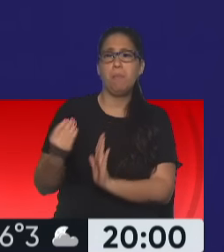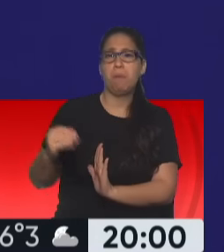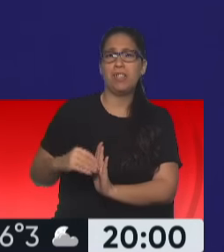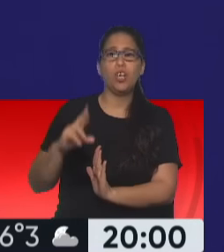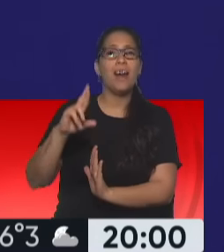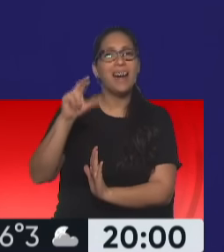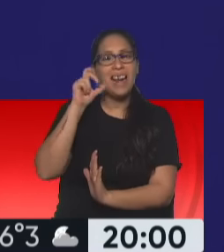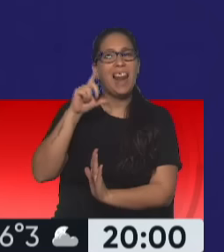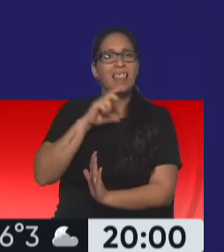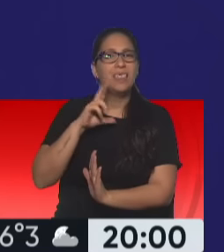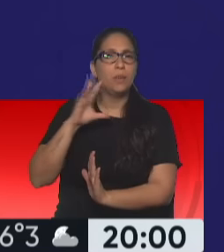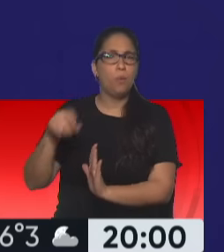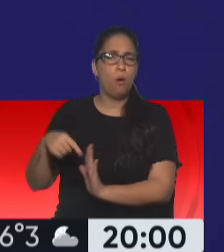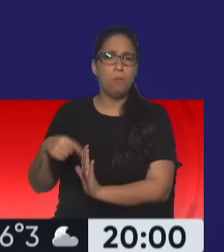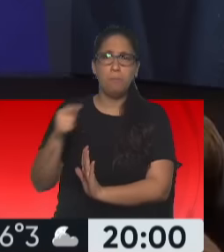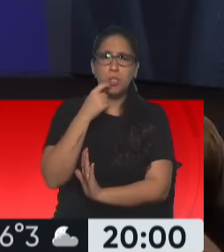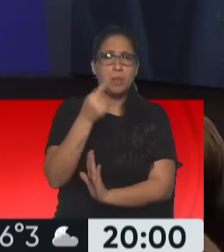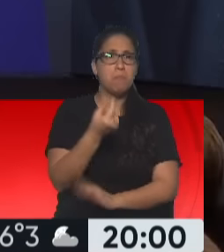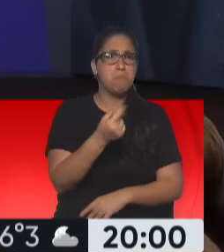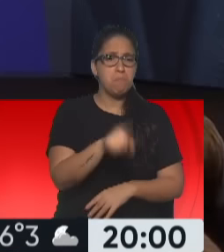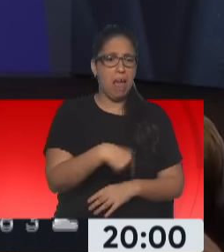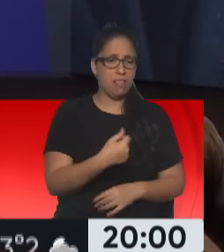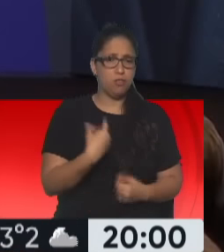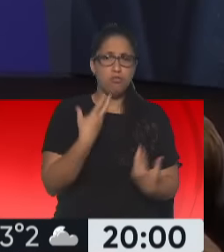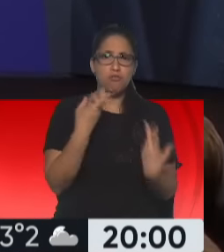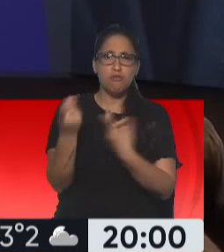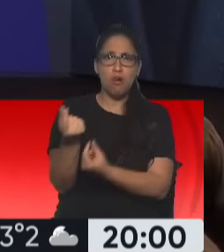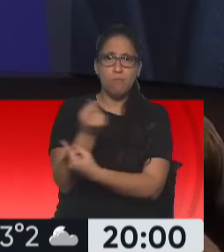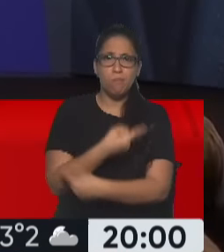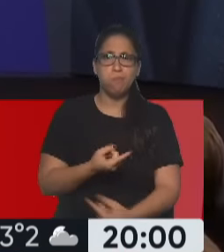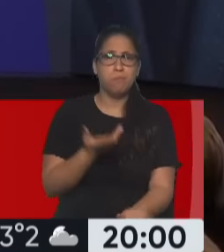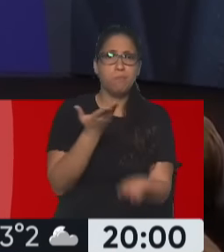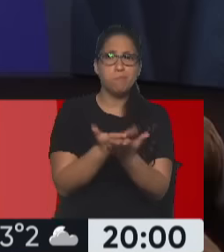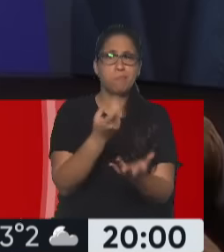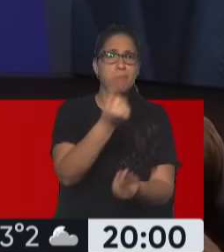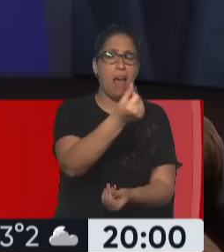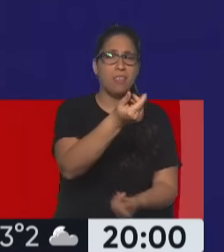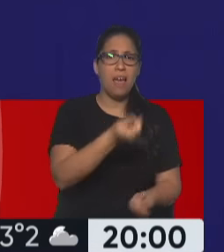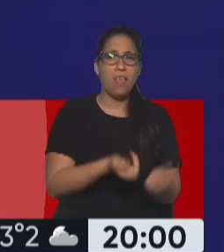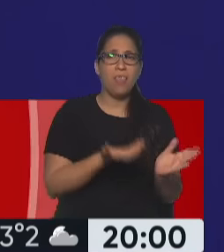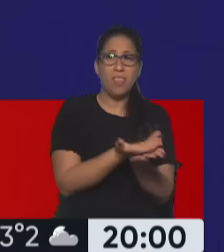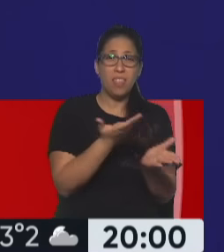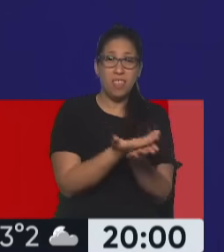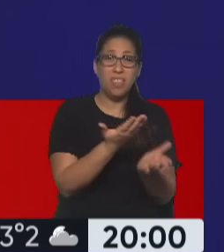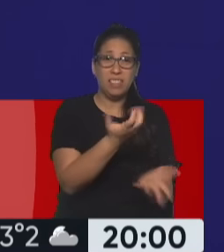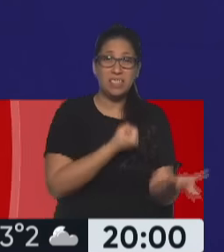el dinero ustedes lo utilizan para comprar esos bienes, la función de demanda de dinero también sería una